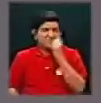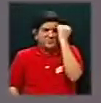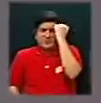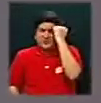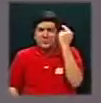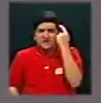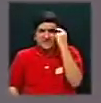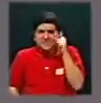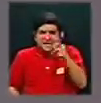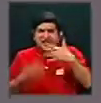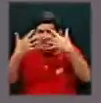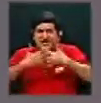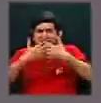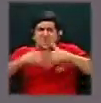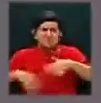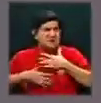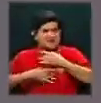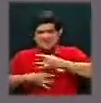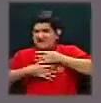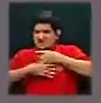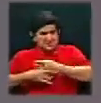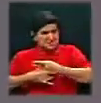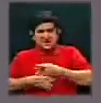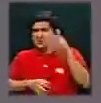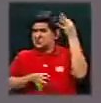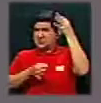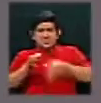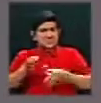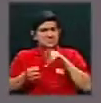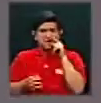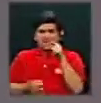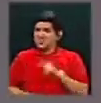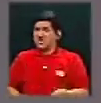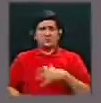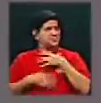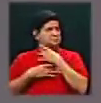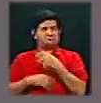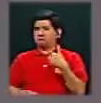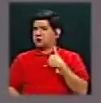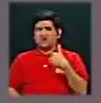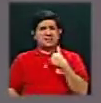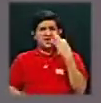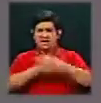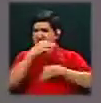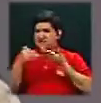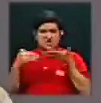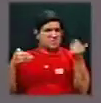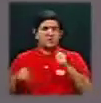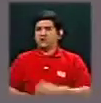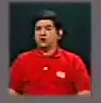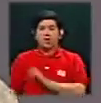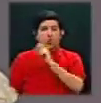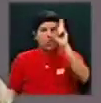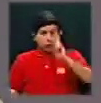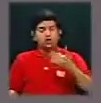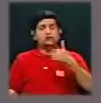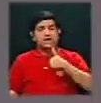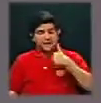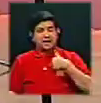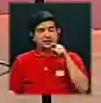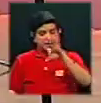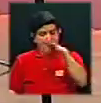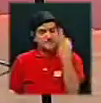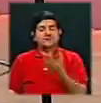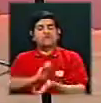este tipo de empresas les va a interesar eso porque uh-huh. simplemente no está en su interés ese tipo de cosas. Costa Rica tiene que, en ese